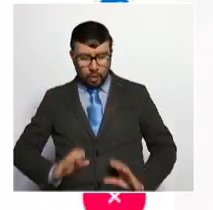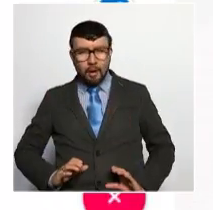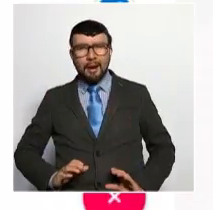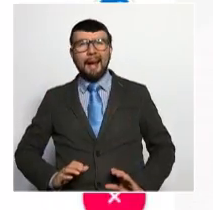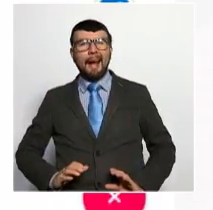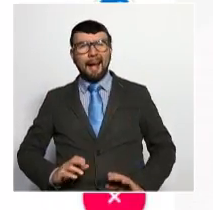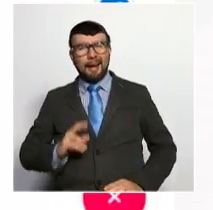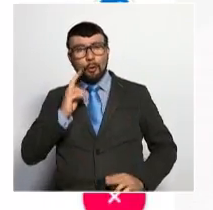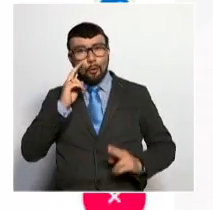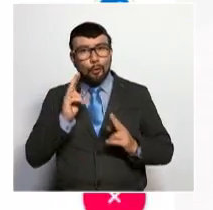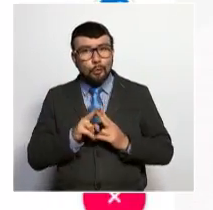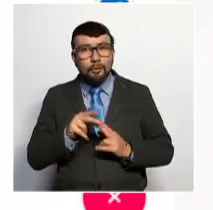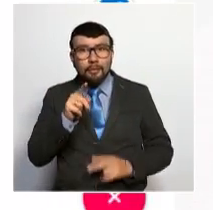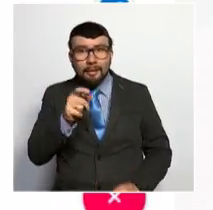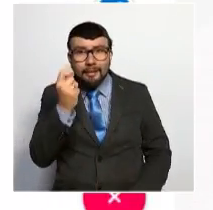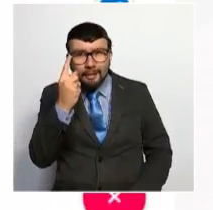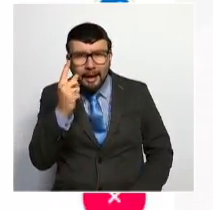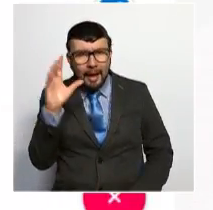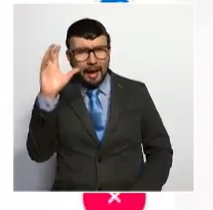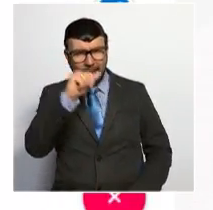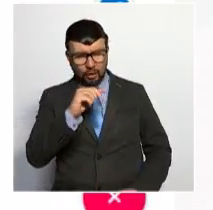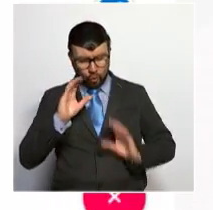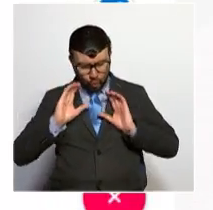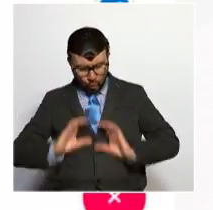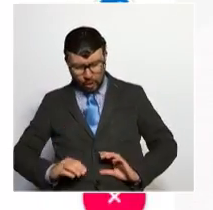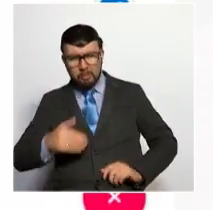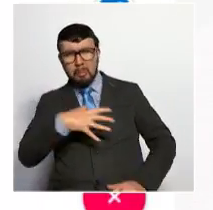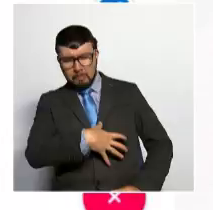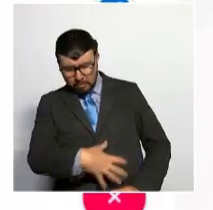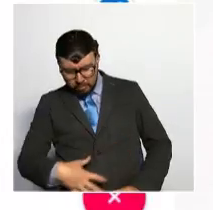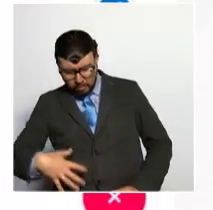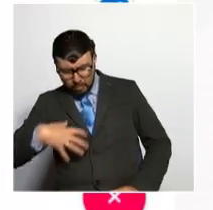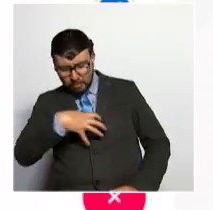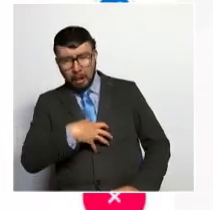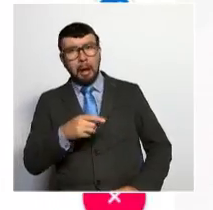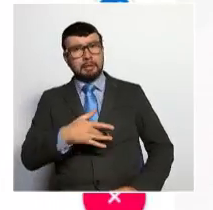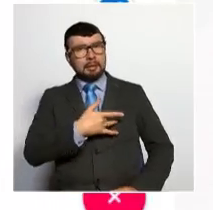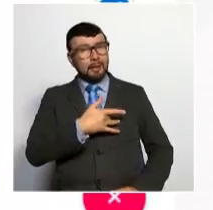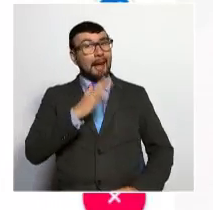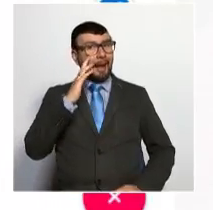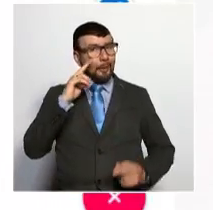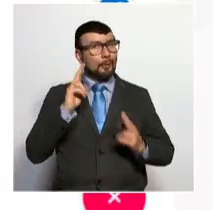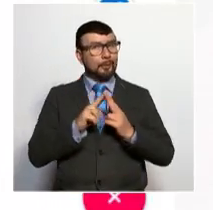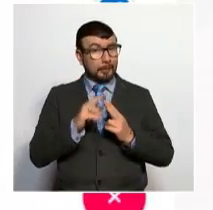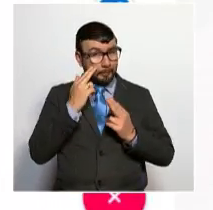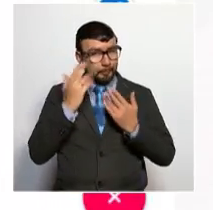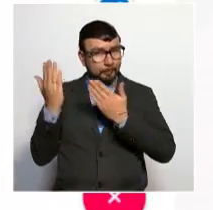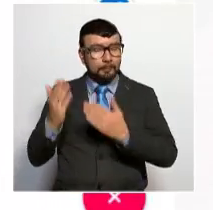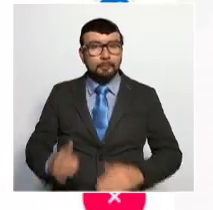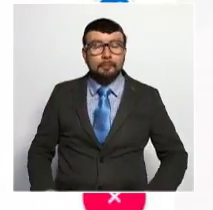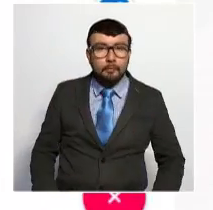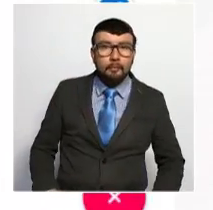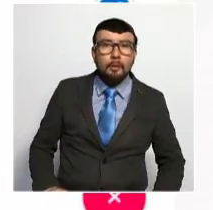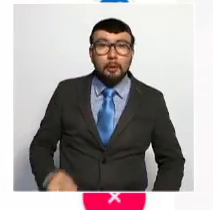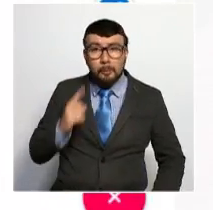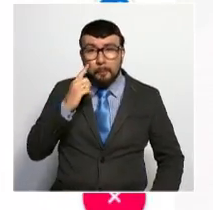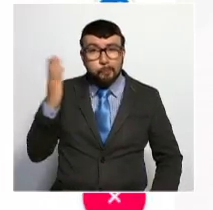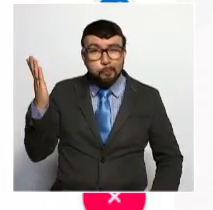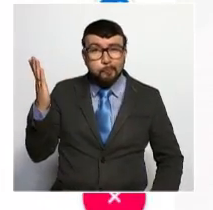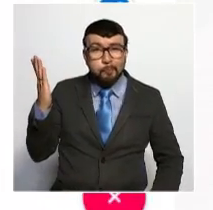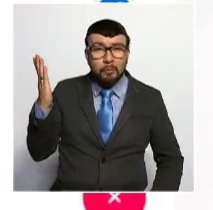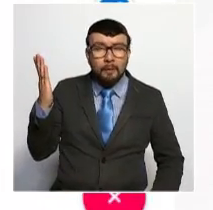ustedes empiecen a entender todo lo que hay acá y la sintomatología. Bueno, es bien importante en la imagen que estamos